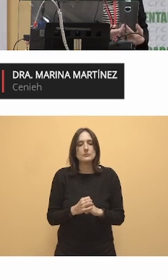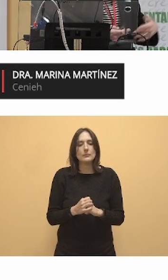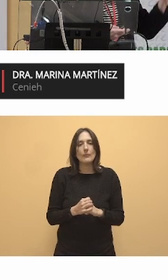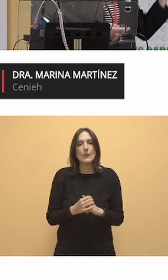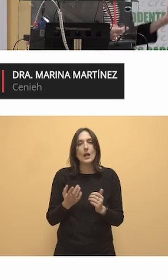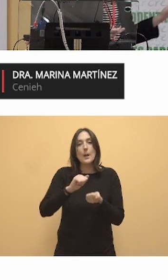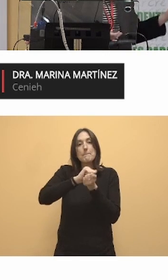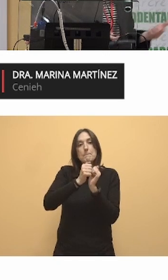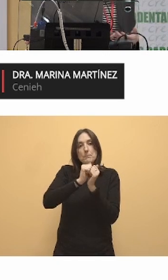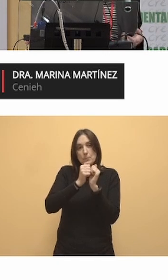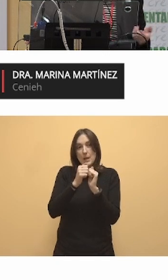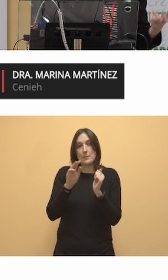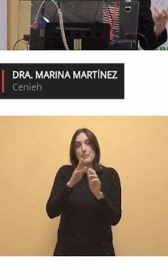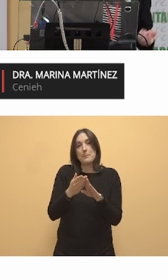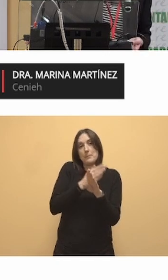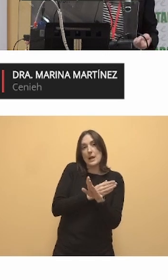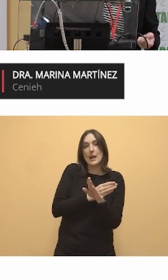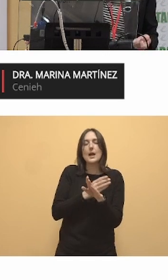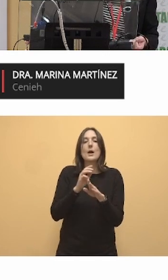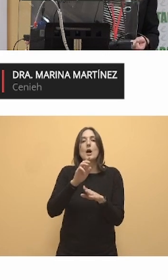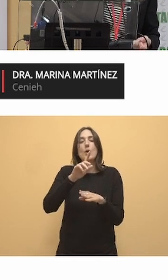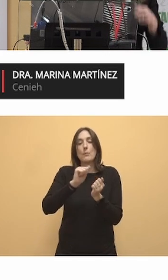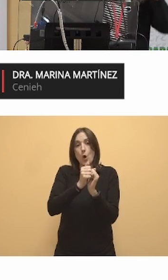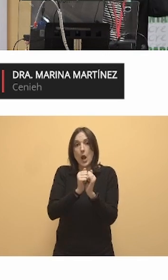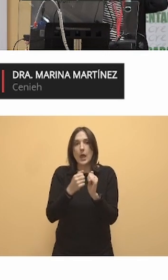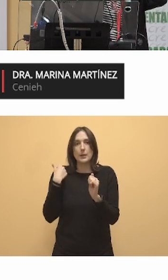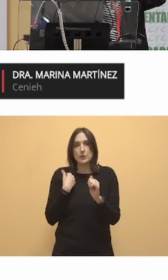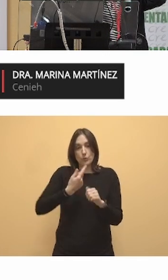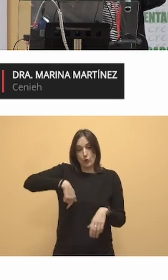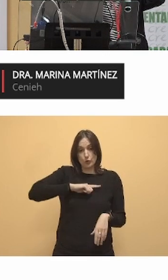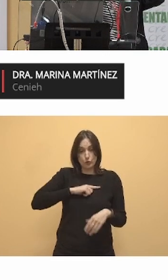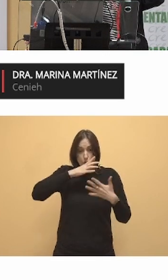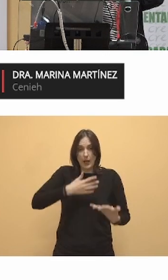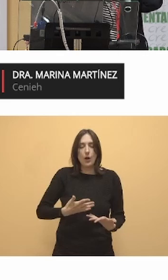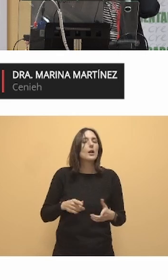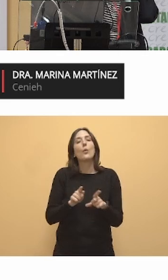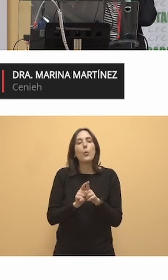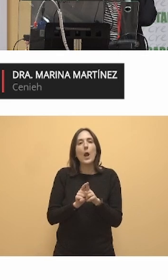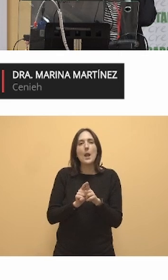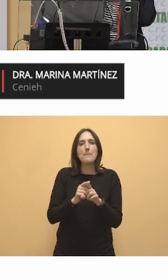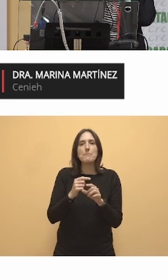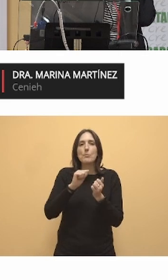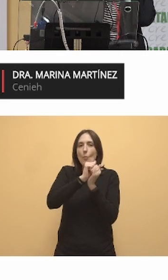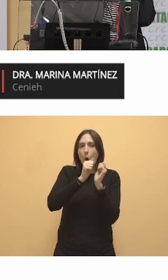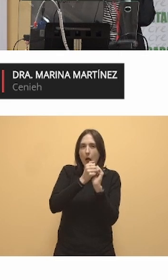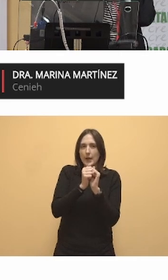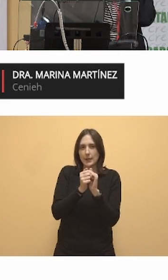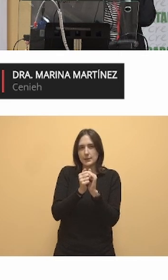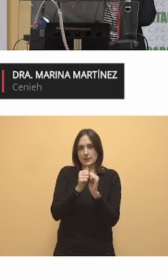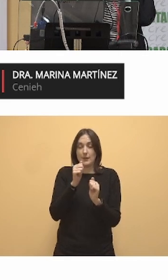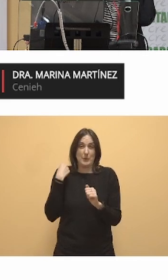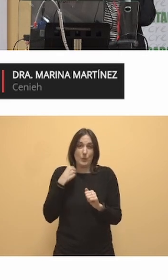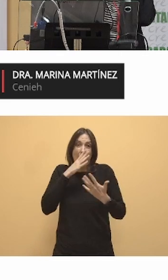La molarización del premolar, eso lo acabamos de ver, es decir, nuestra especie tiene molares Homo sapiens tiene